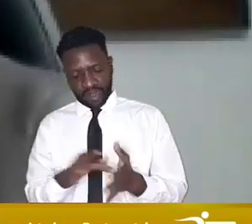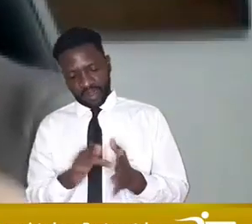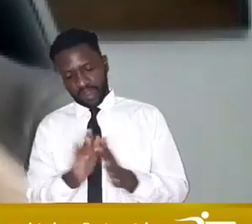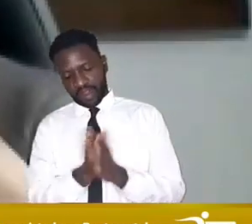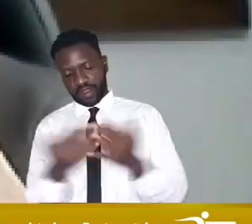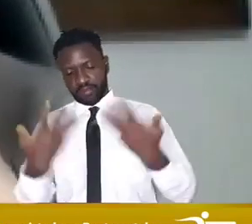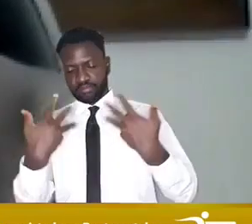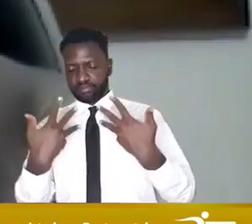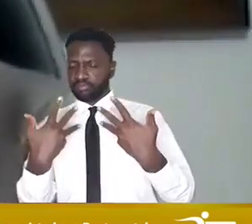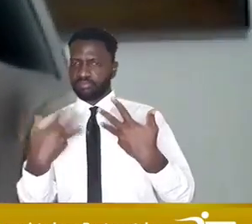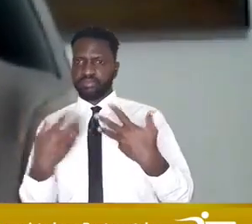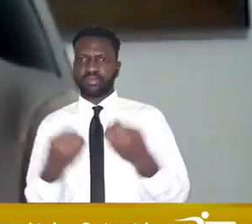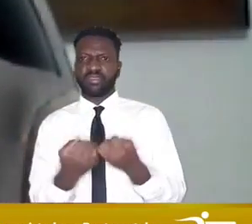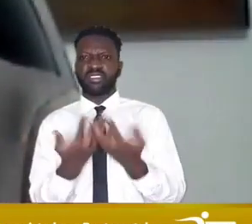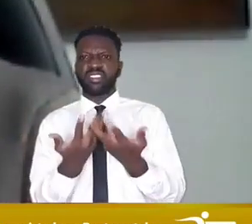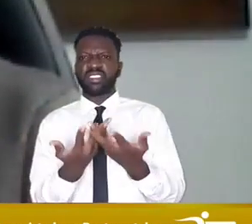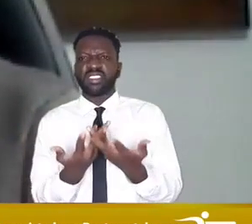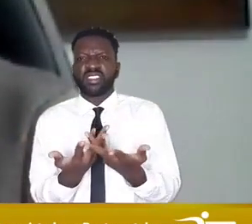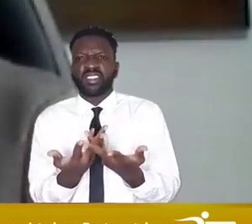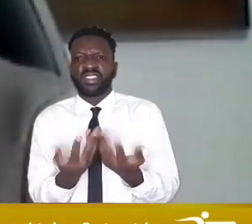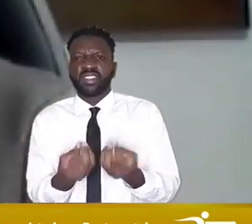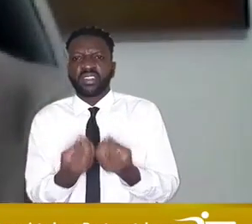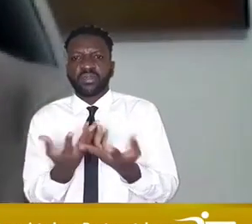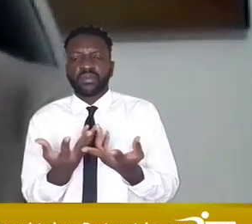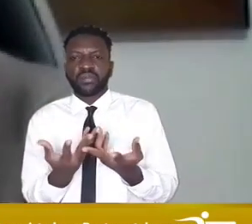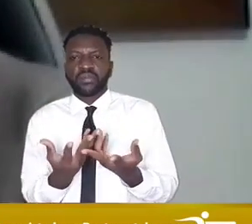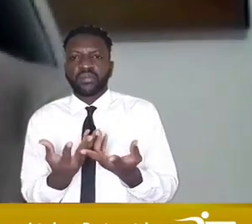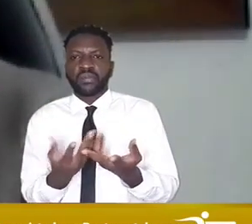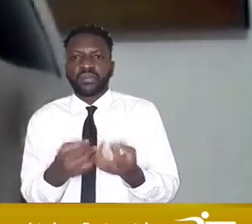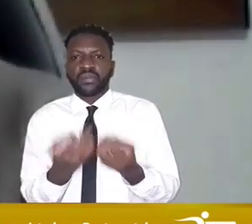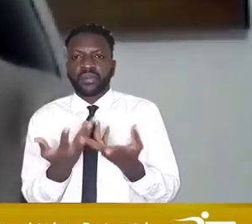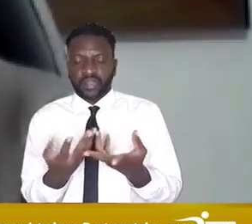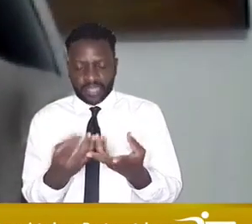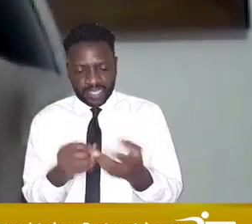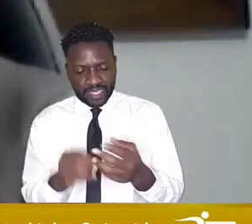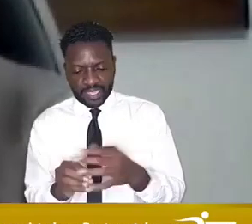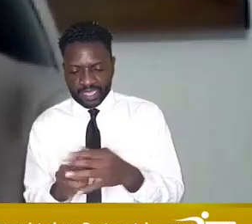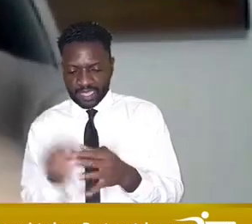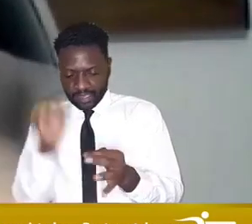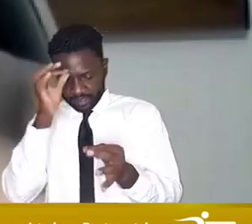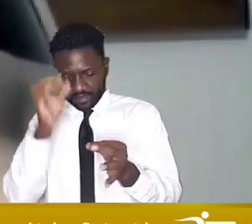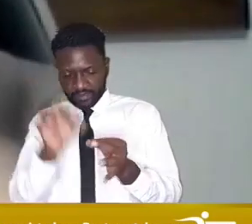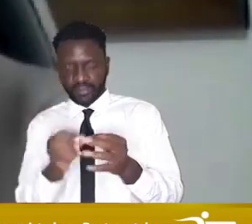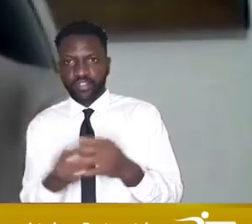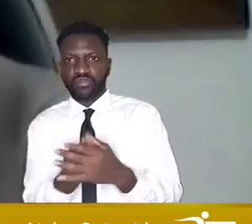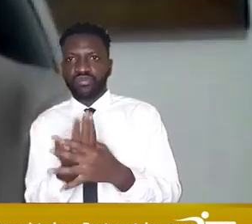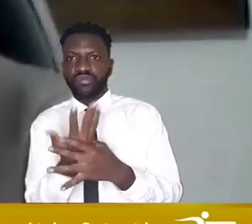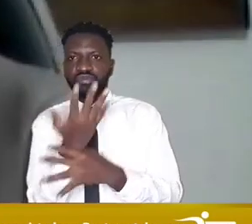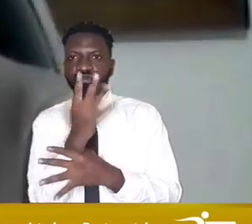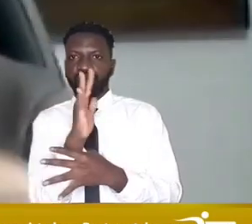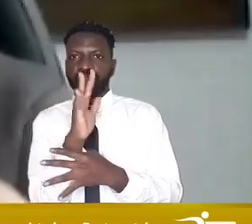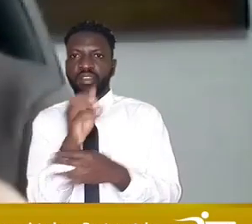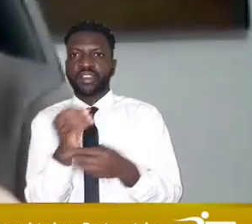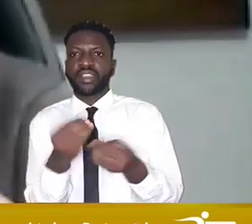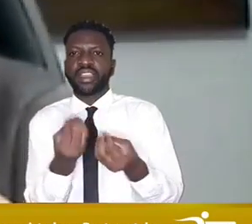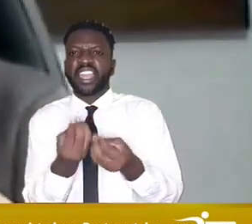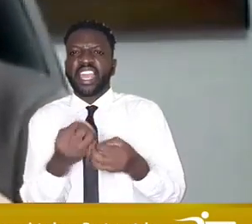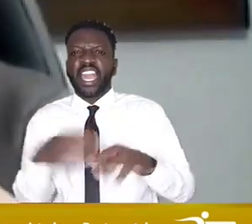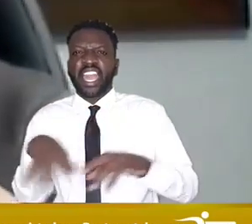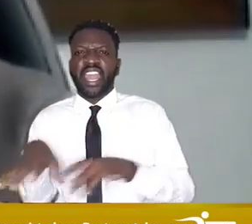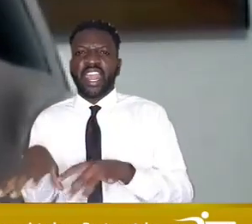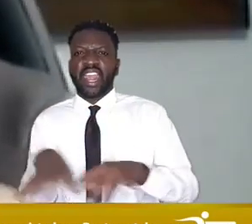las condiciones en que esta fe florece, las circunstancias en que esta